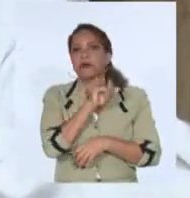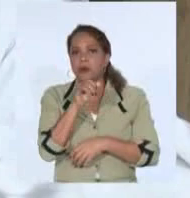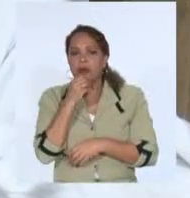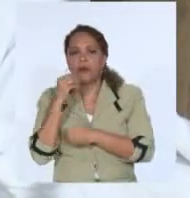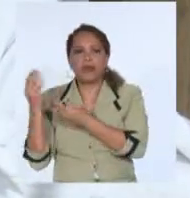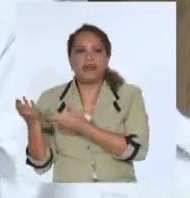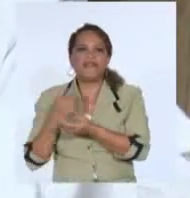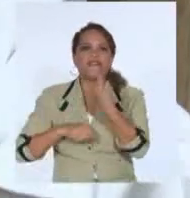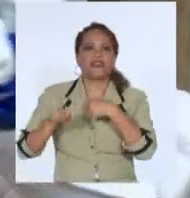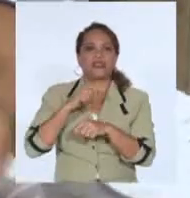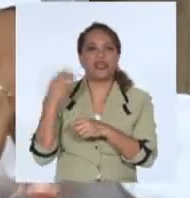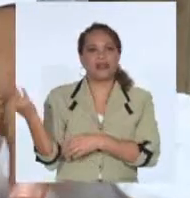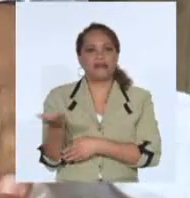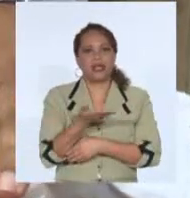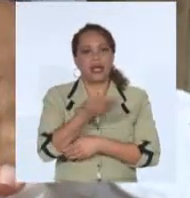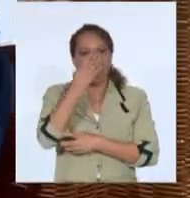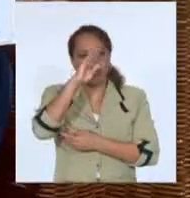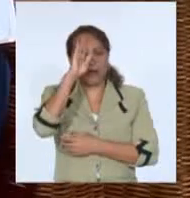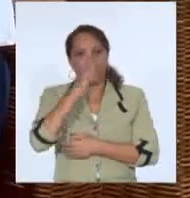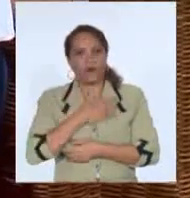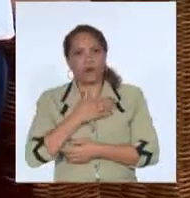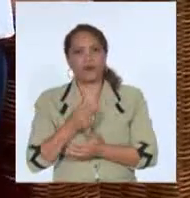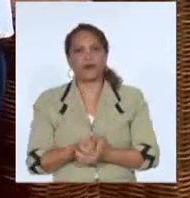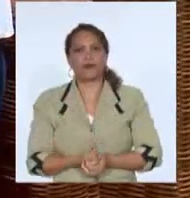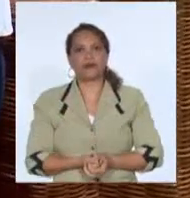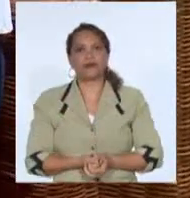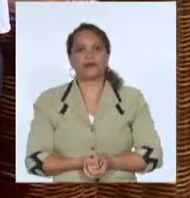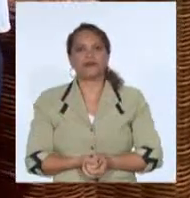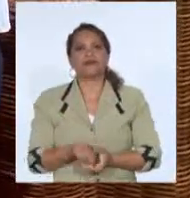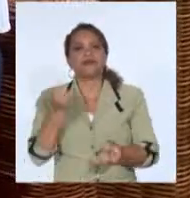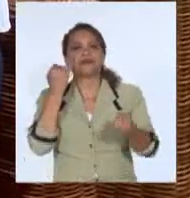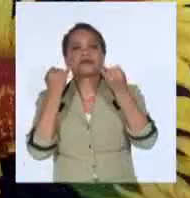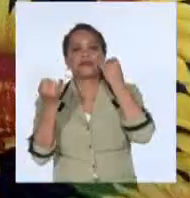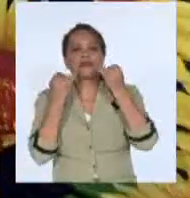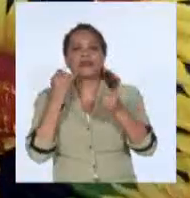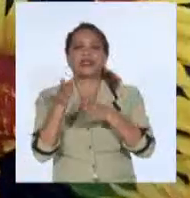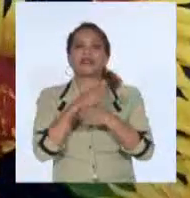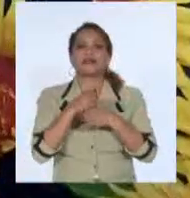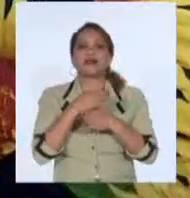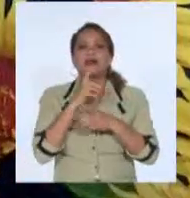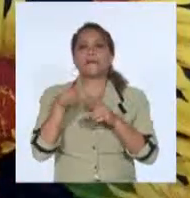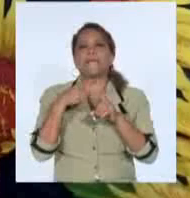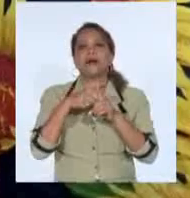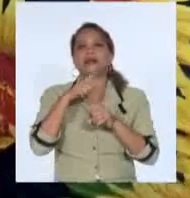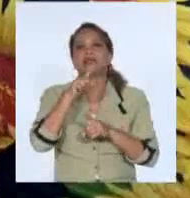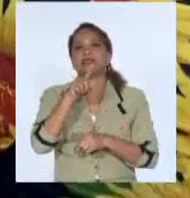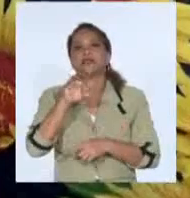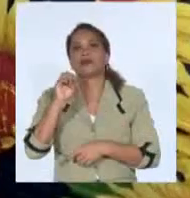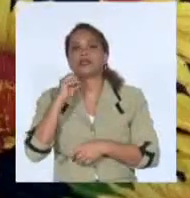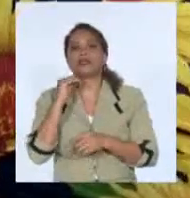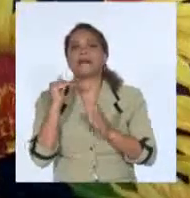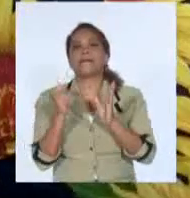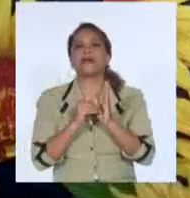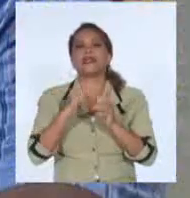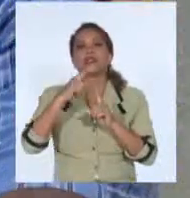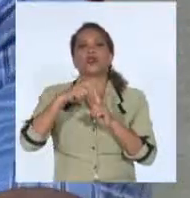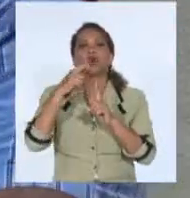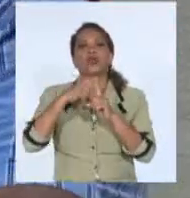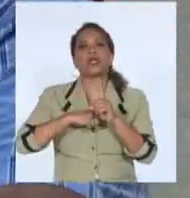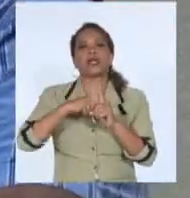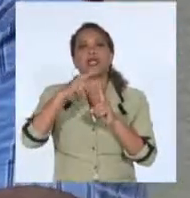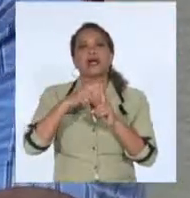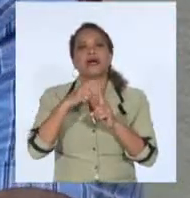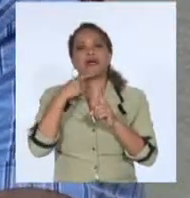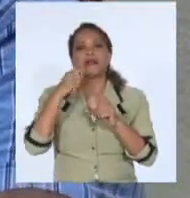Cuba sin aranceles. Intereses en adquirir más de 50.000 toneladas al mes de áridos de alta